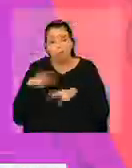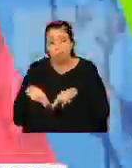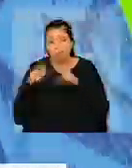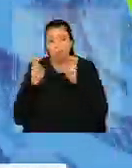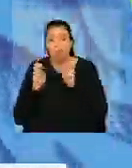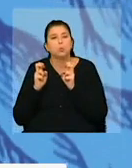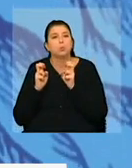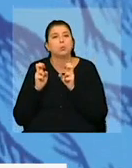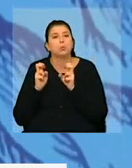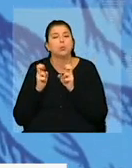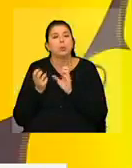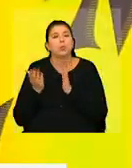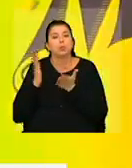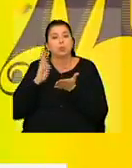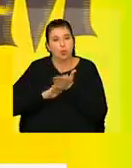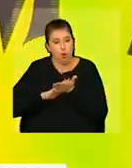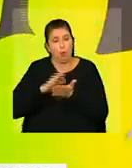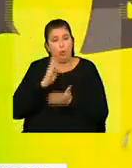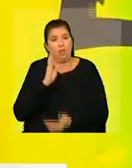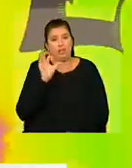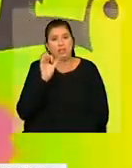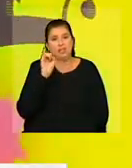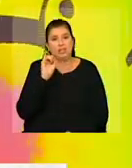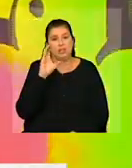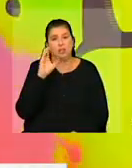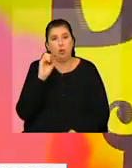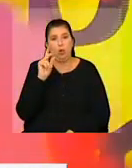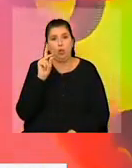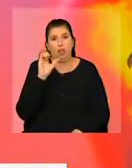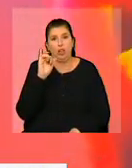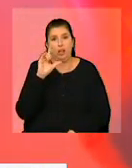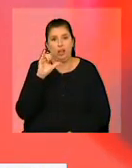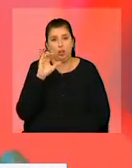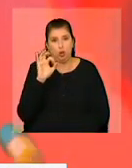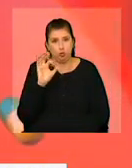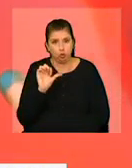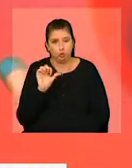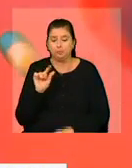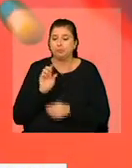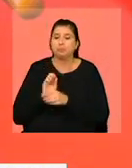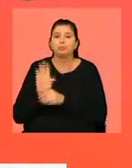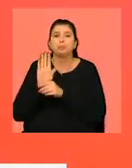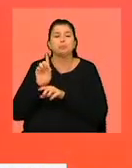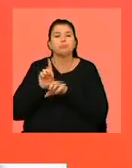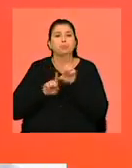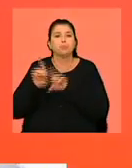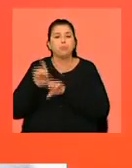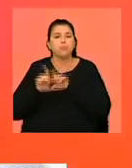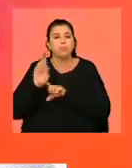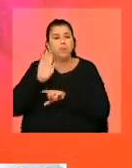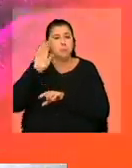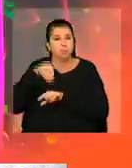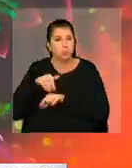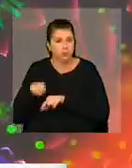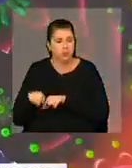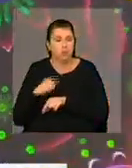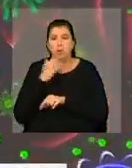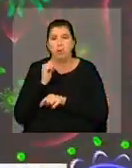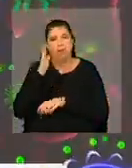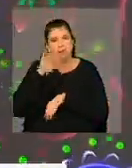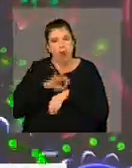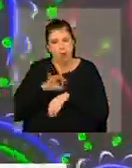interdisciplinarios sobre psicodélicos. Es un grupo que pertenece precisamente a la Universidad de la República y que está integrado por investigadores de diversas áreas: la psicología,